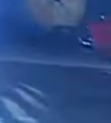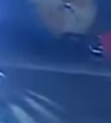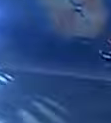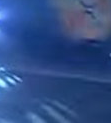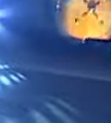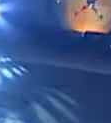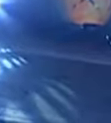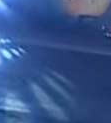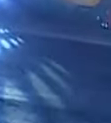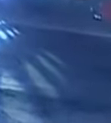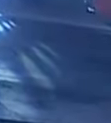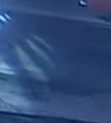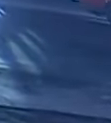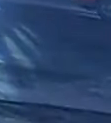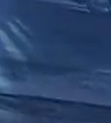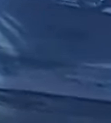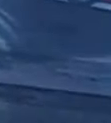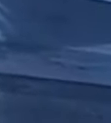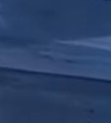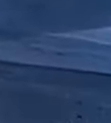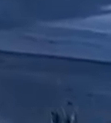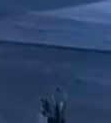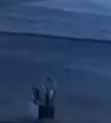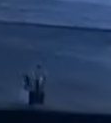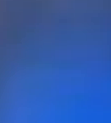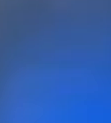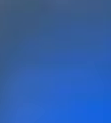Y sé que tú también me